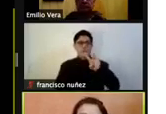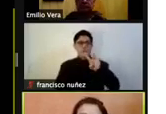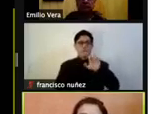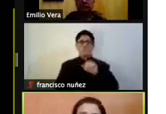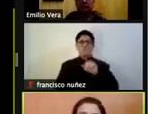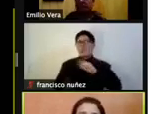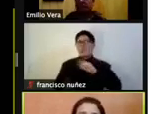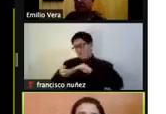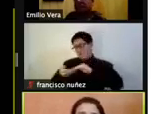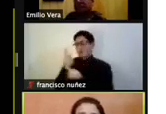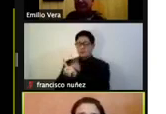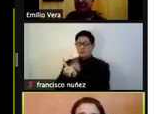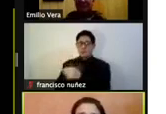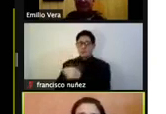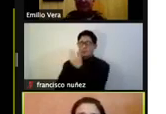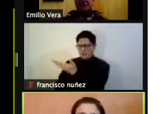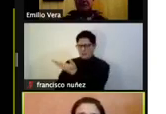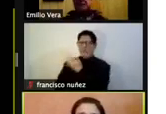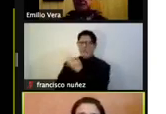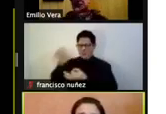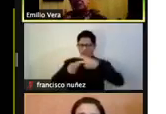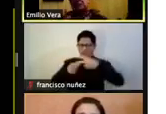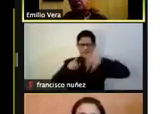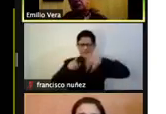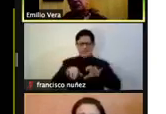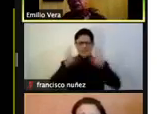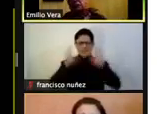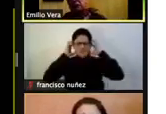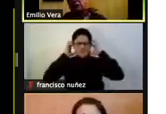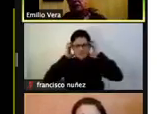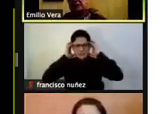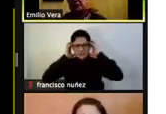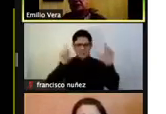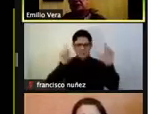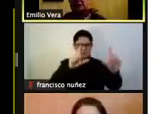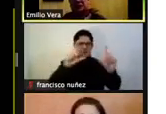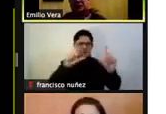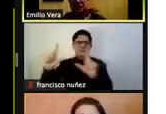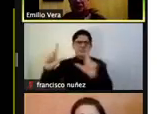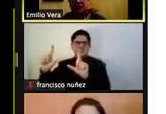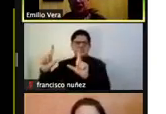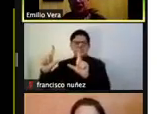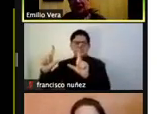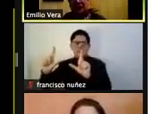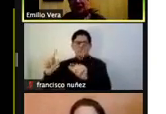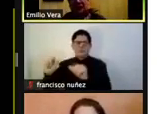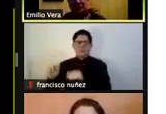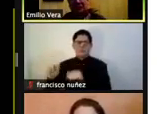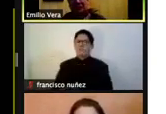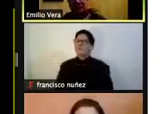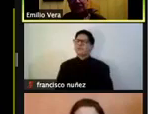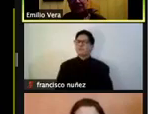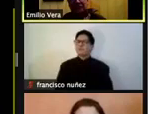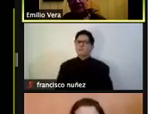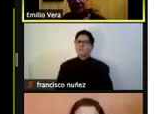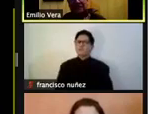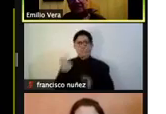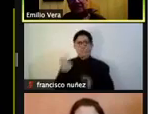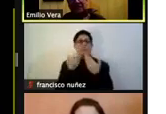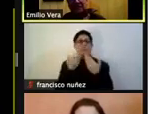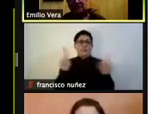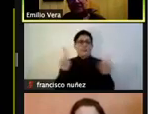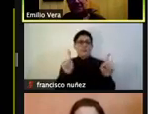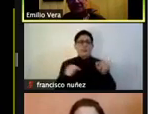usa en los Sí, no, barcos. este barco, un poco para comparar con respecto a este otro antiguo, ¿no es cierto? Este